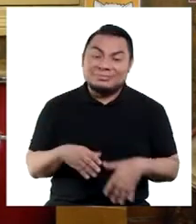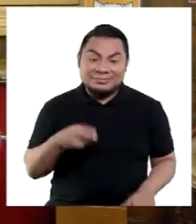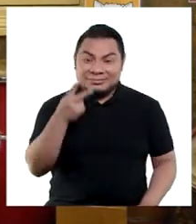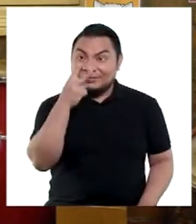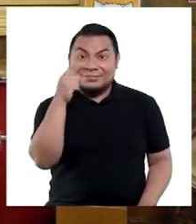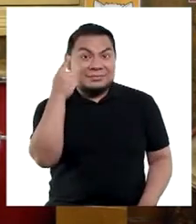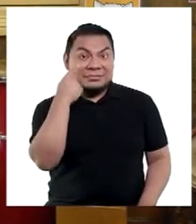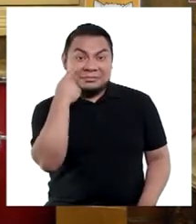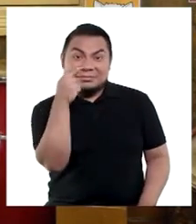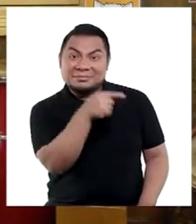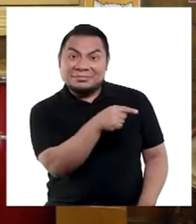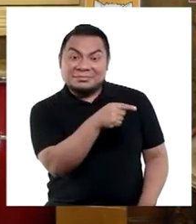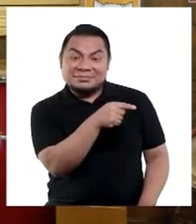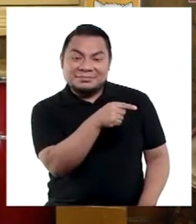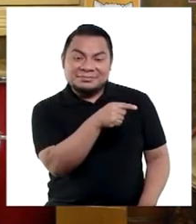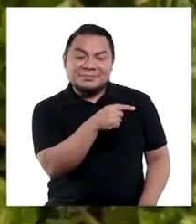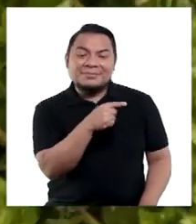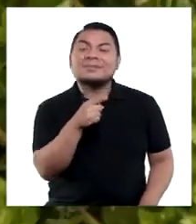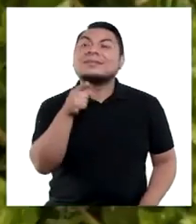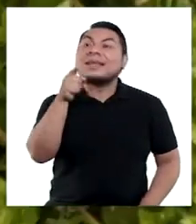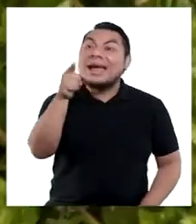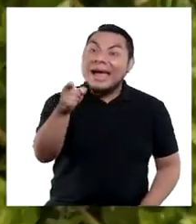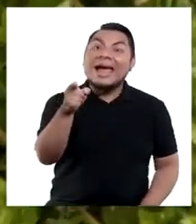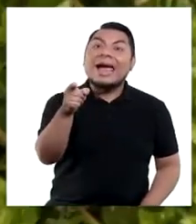miren las reconocen